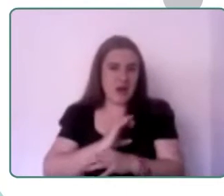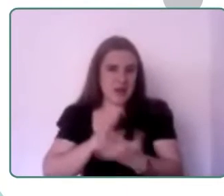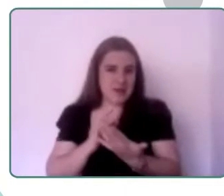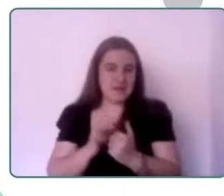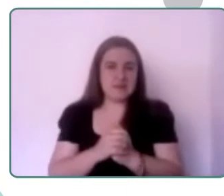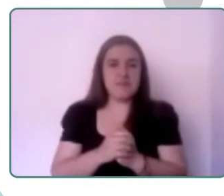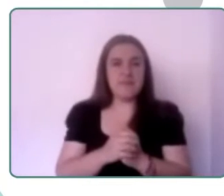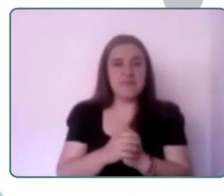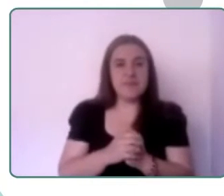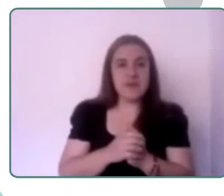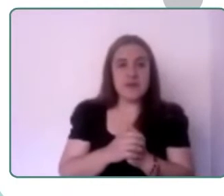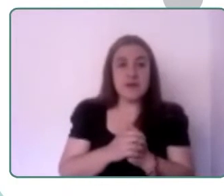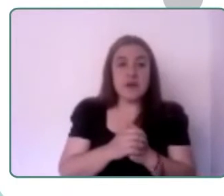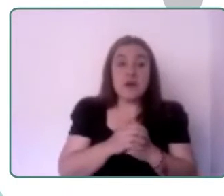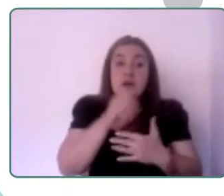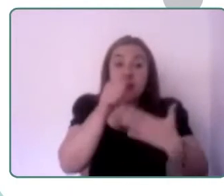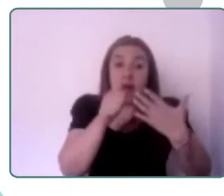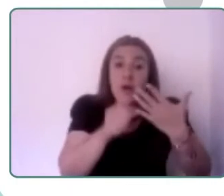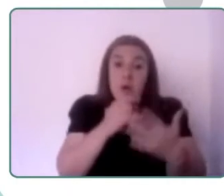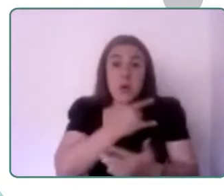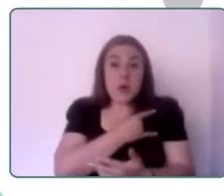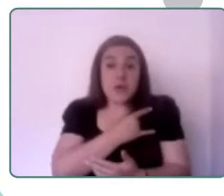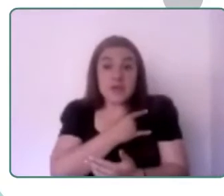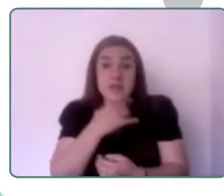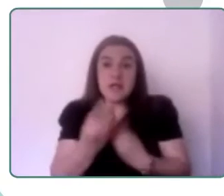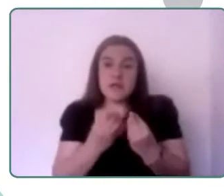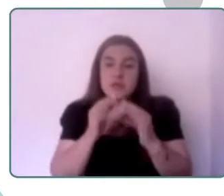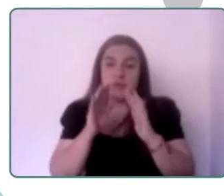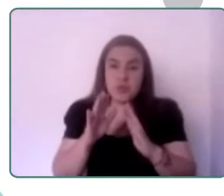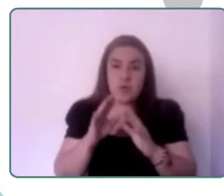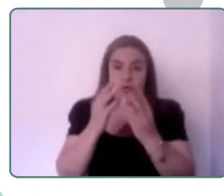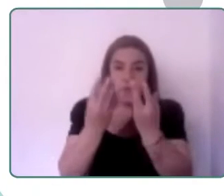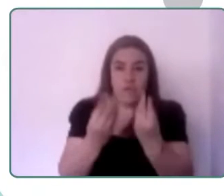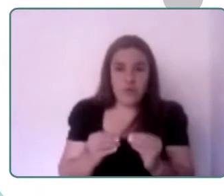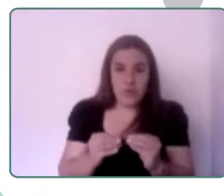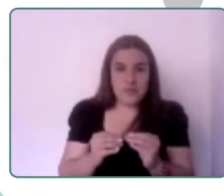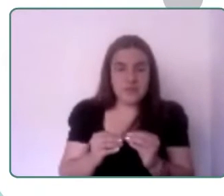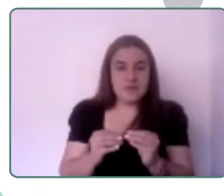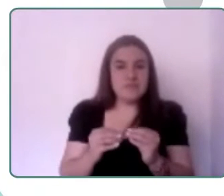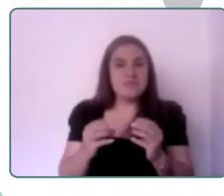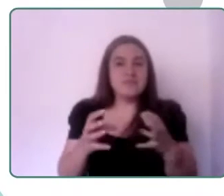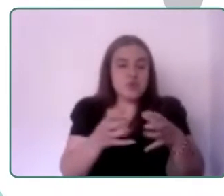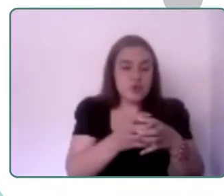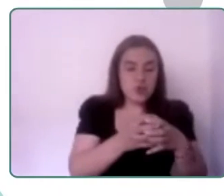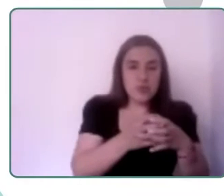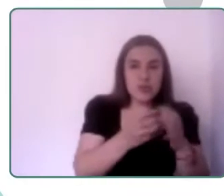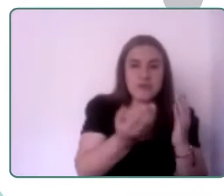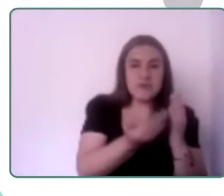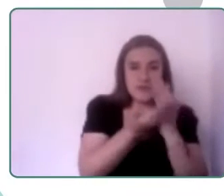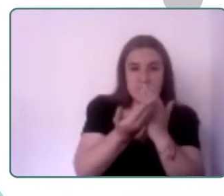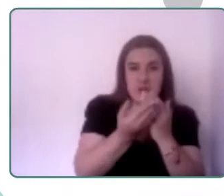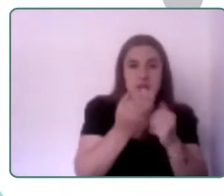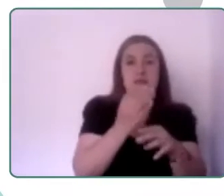Cada universidad hizo su ejercicio con el grupo de estudiantes de pregrado y después hicimos un